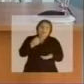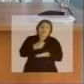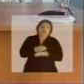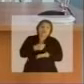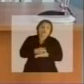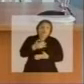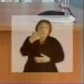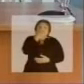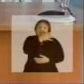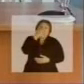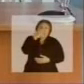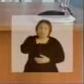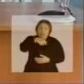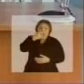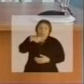la drogadición